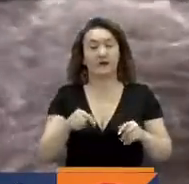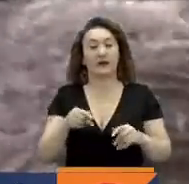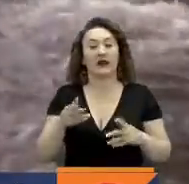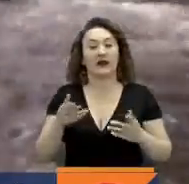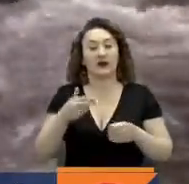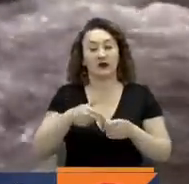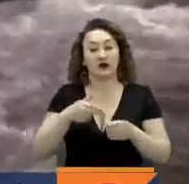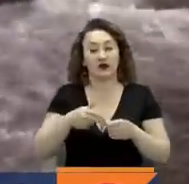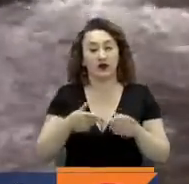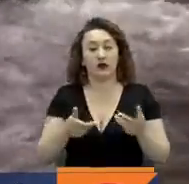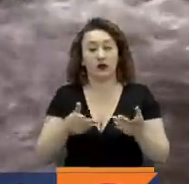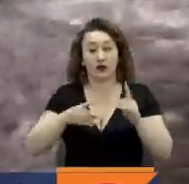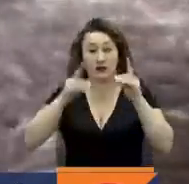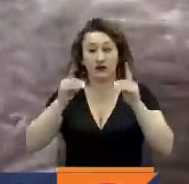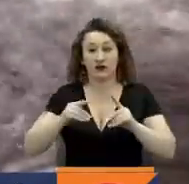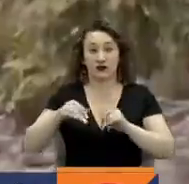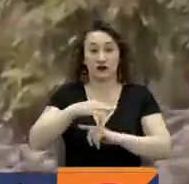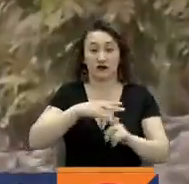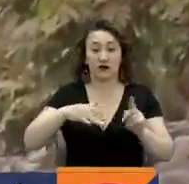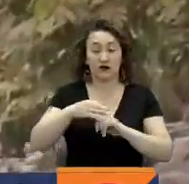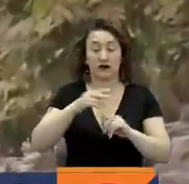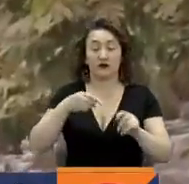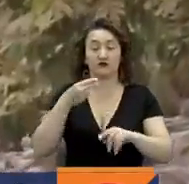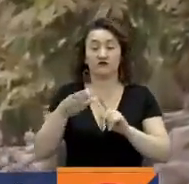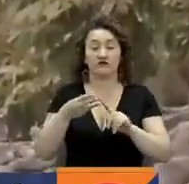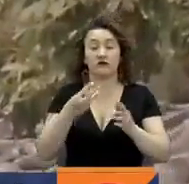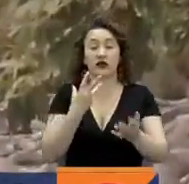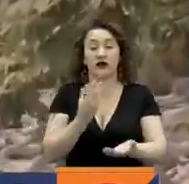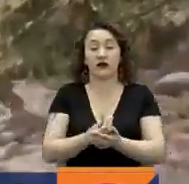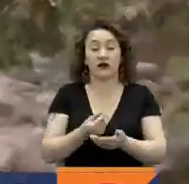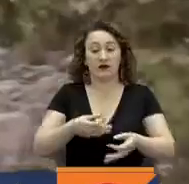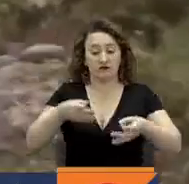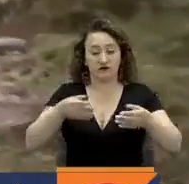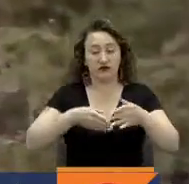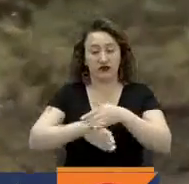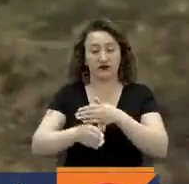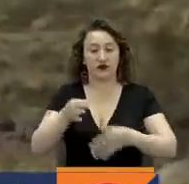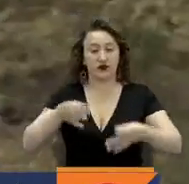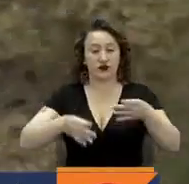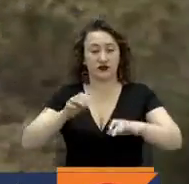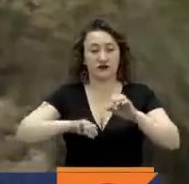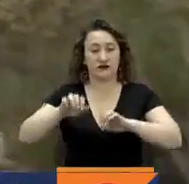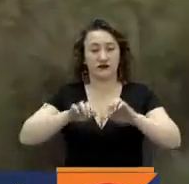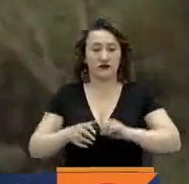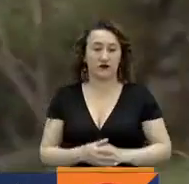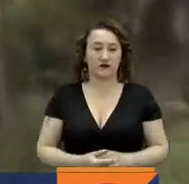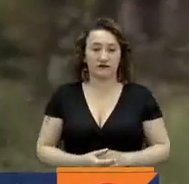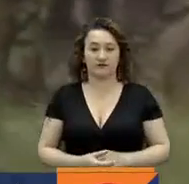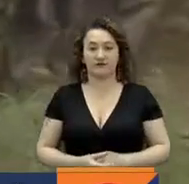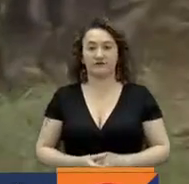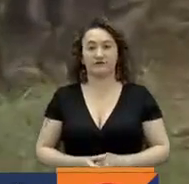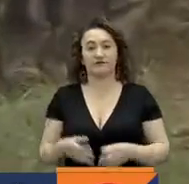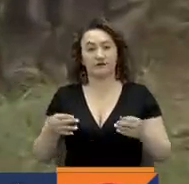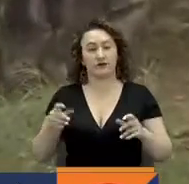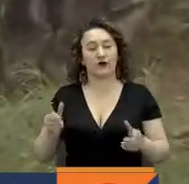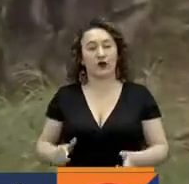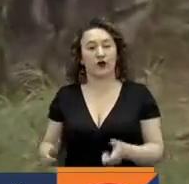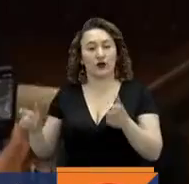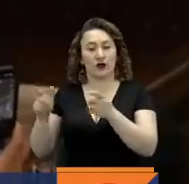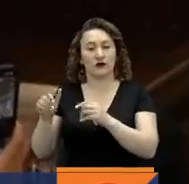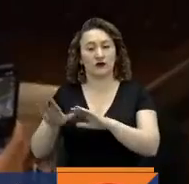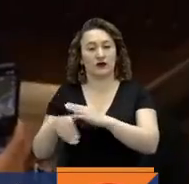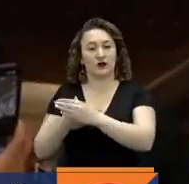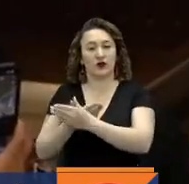en las tomas de decisiones ambientales y las garantías de acceso a la justicia para los defensores. Pero lo que acaba de hacer del Congreso de la